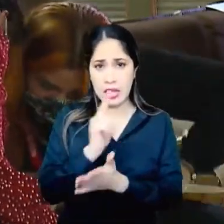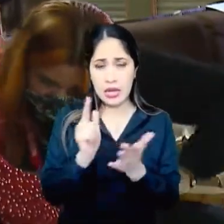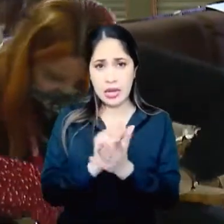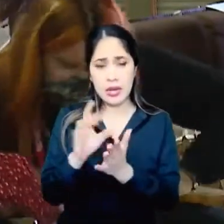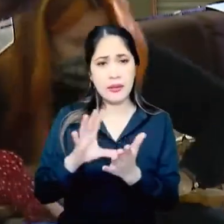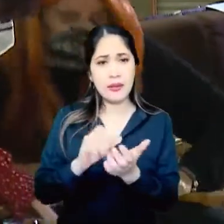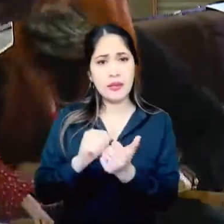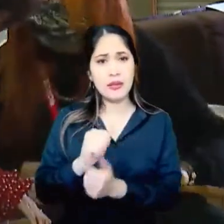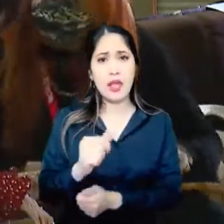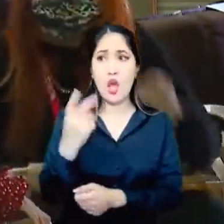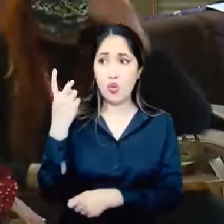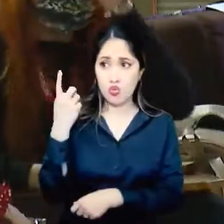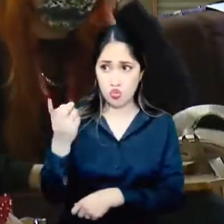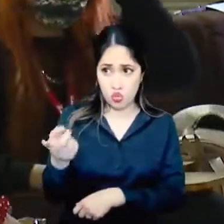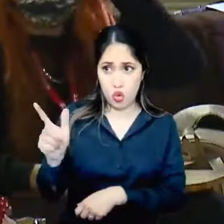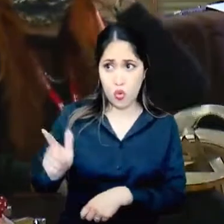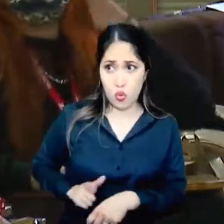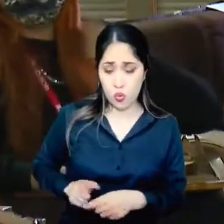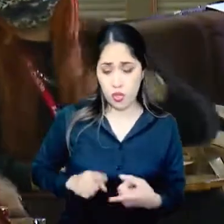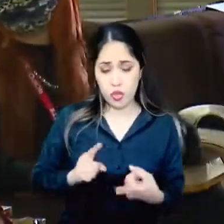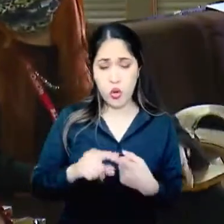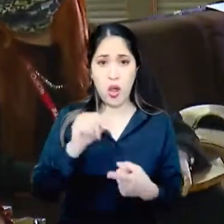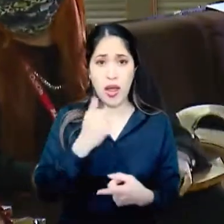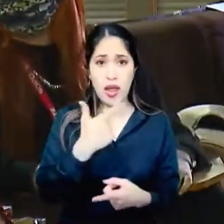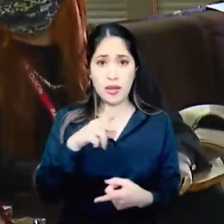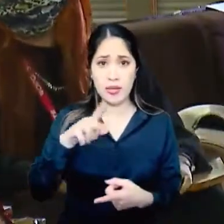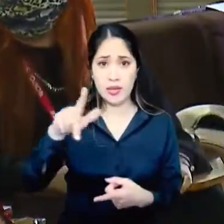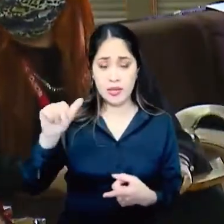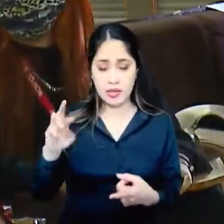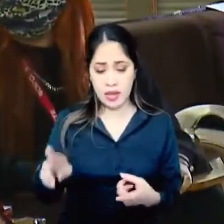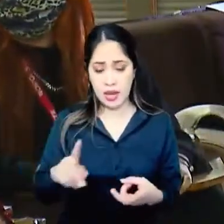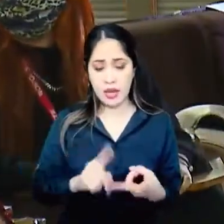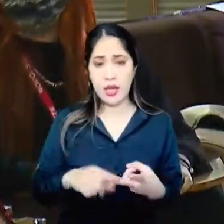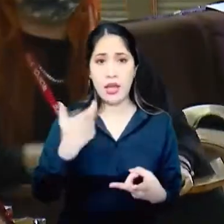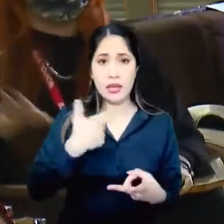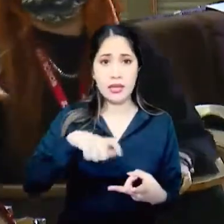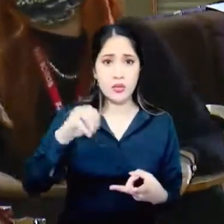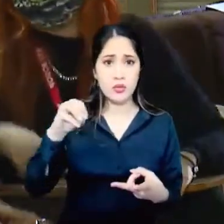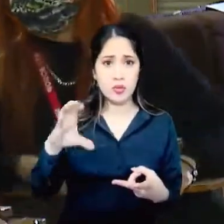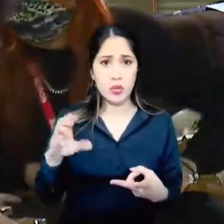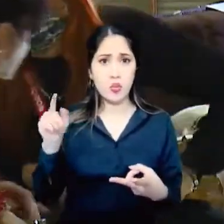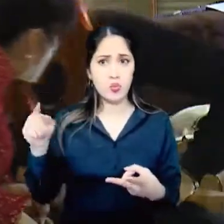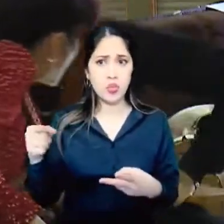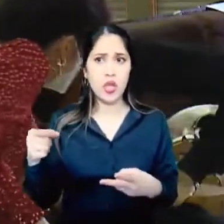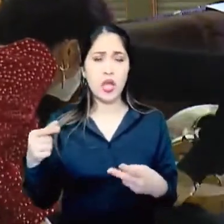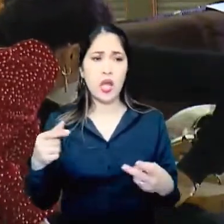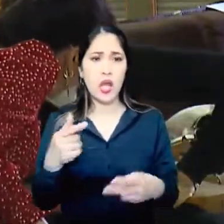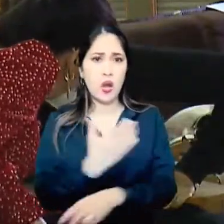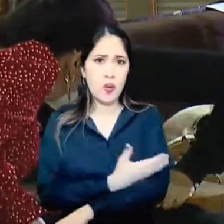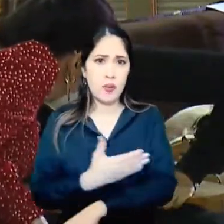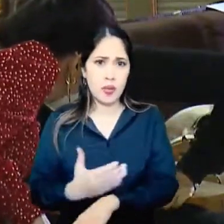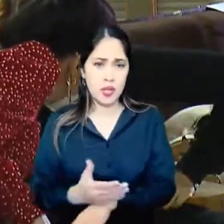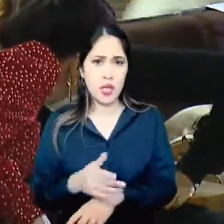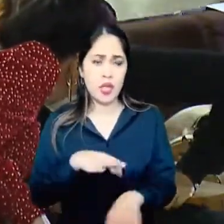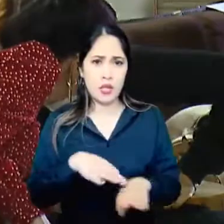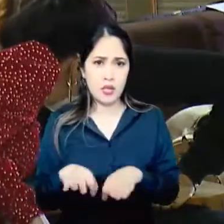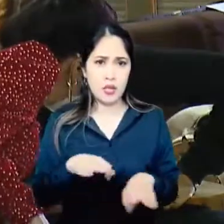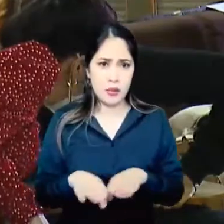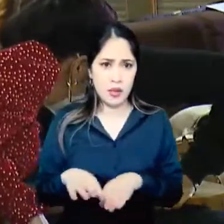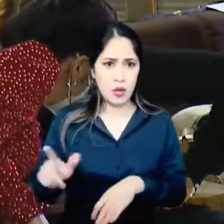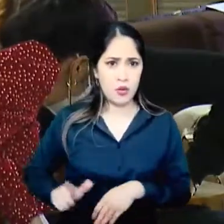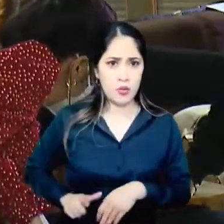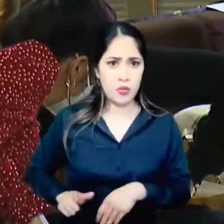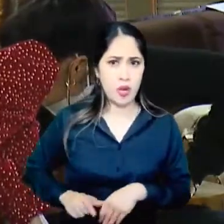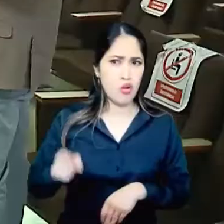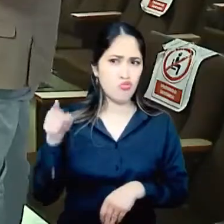gobierno de Aguilar, del gobierno de Quirino, que ahora tiene el mando del gobierno, ¿va a hacer algo en respecto